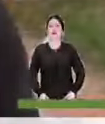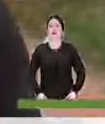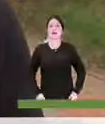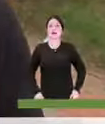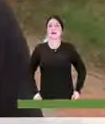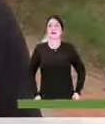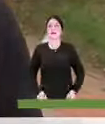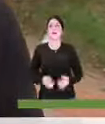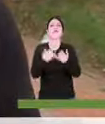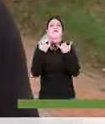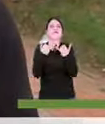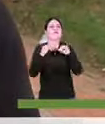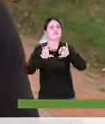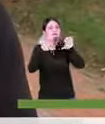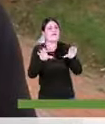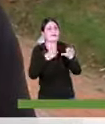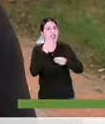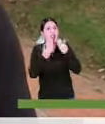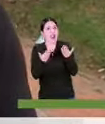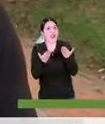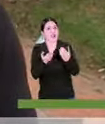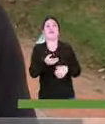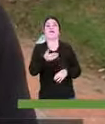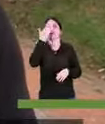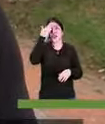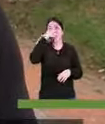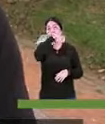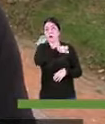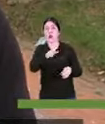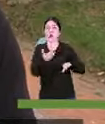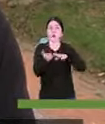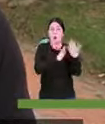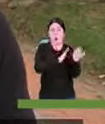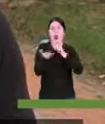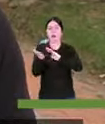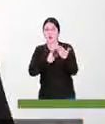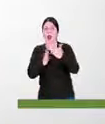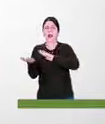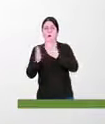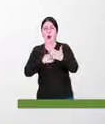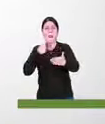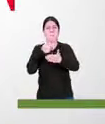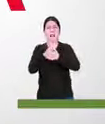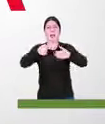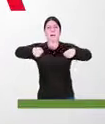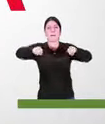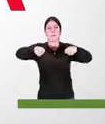¿Qué están haciendo para evitar la muerte de motociclistas en accidentes de tránsito?